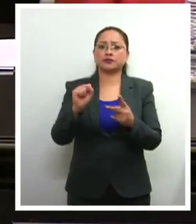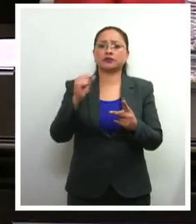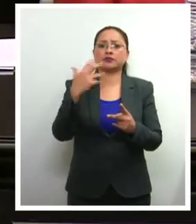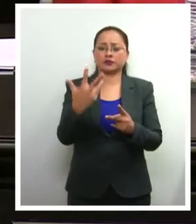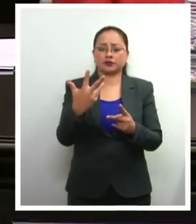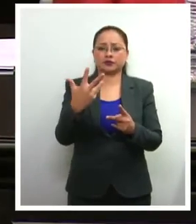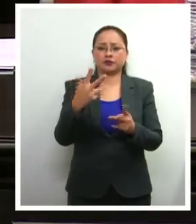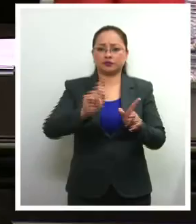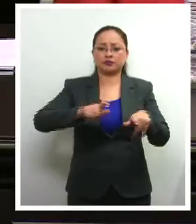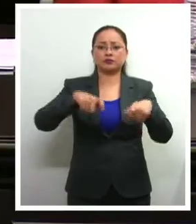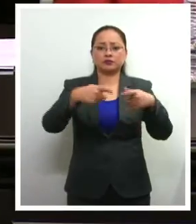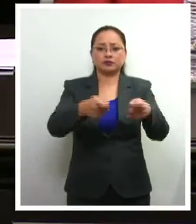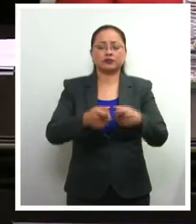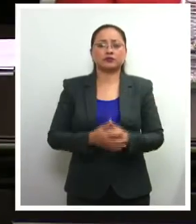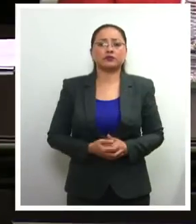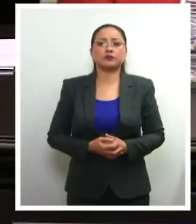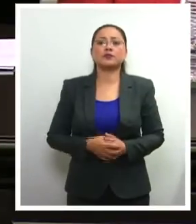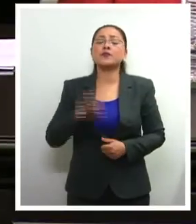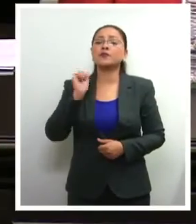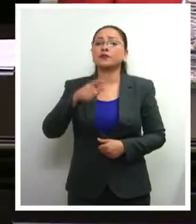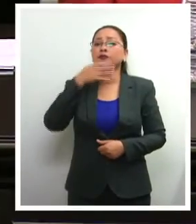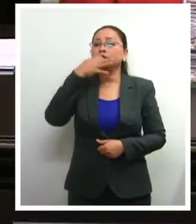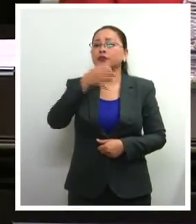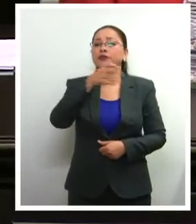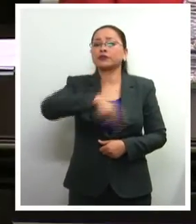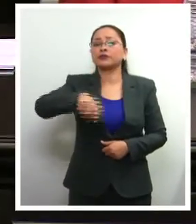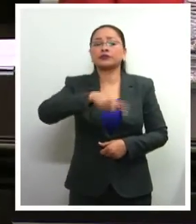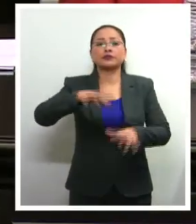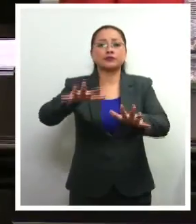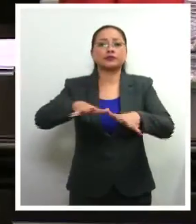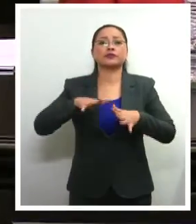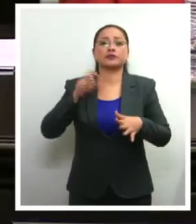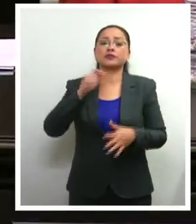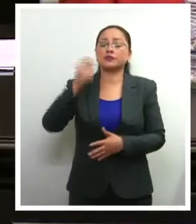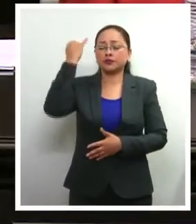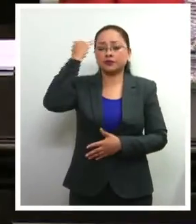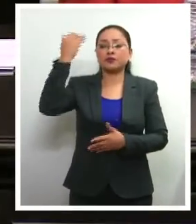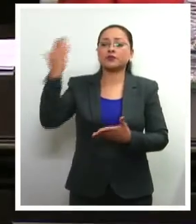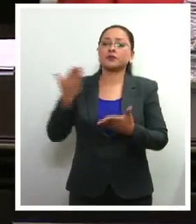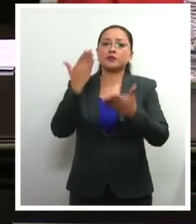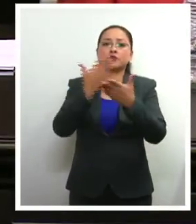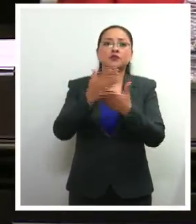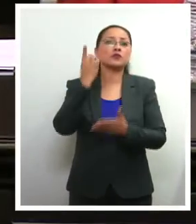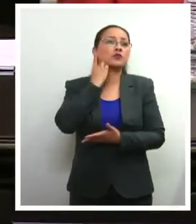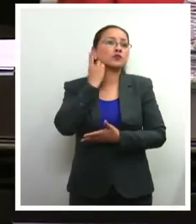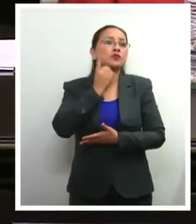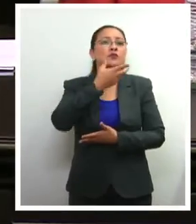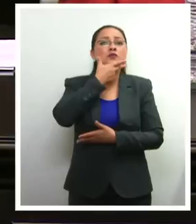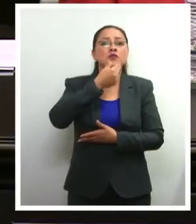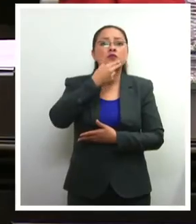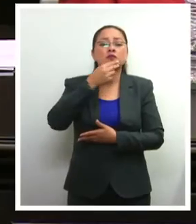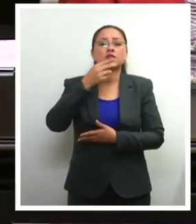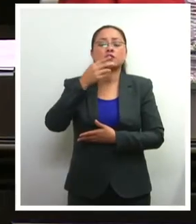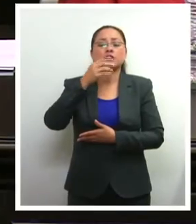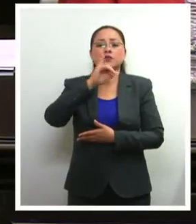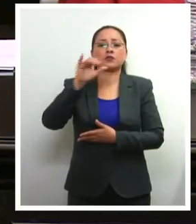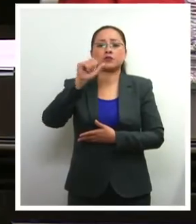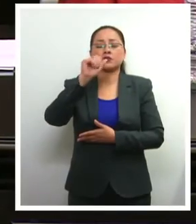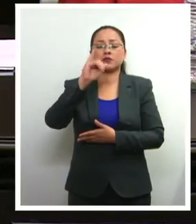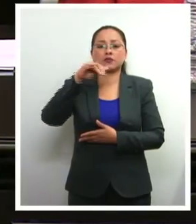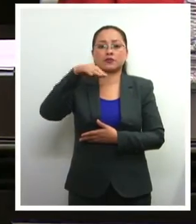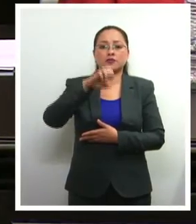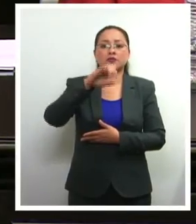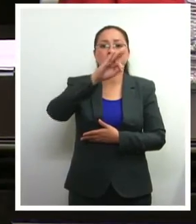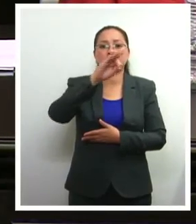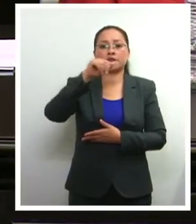65. Informo a la Asamblea que se recibió iniciativa del diputado Jaime Fernando